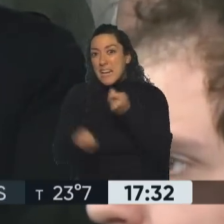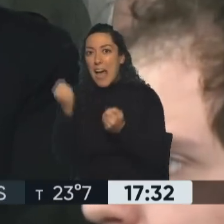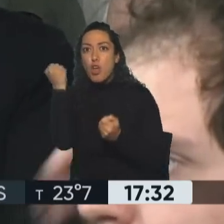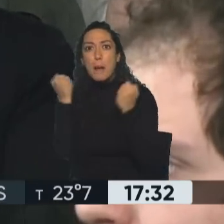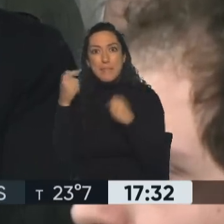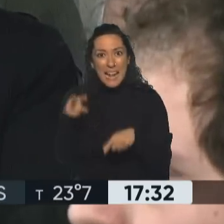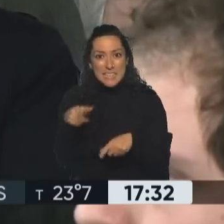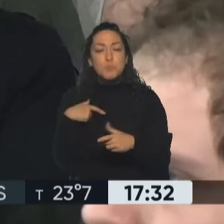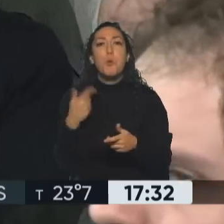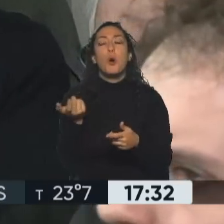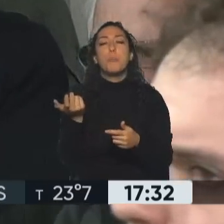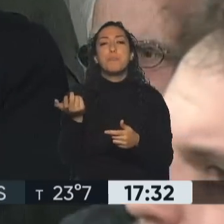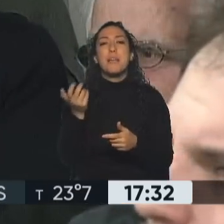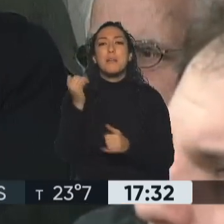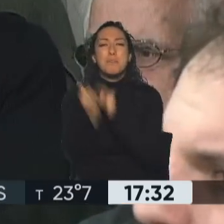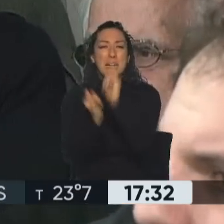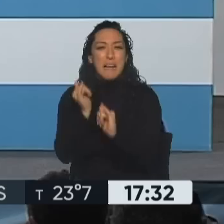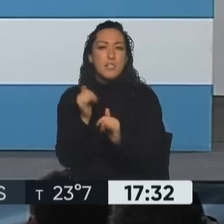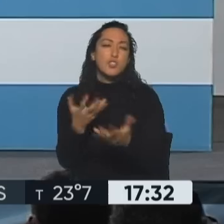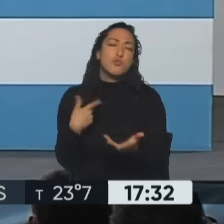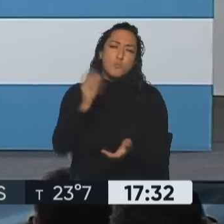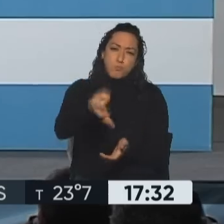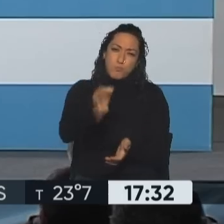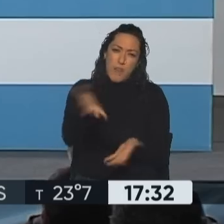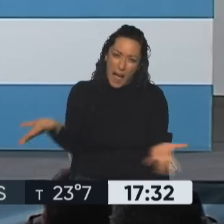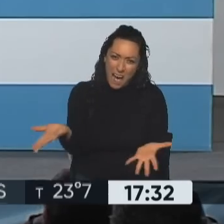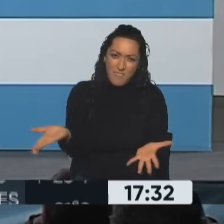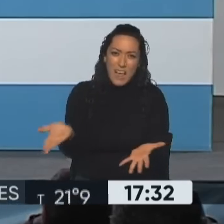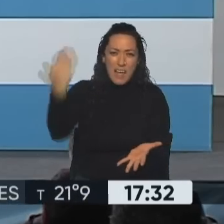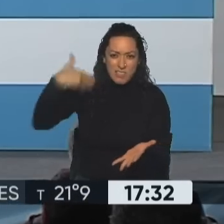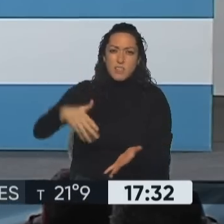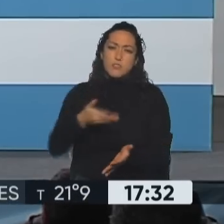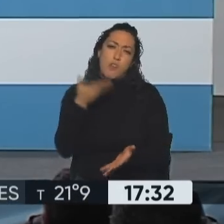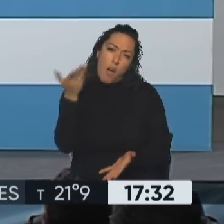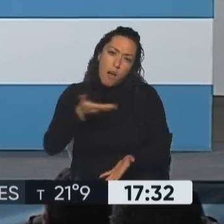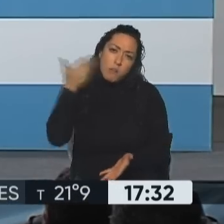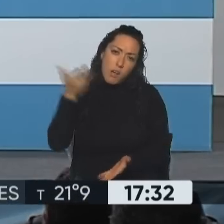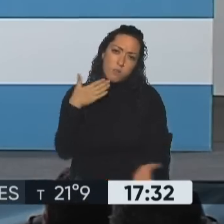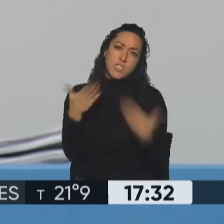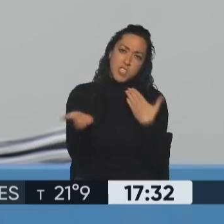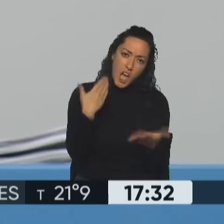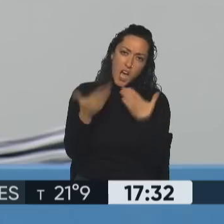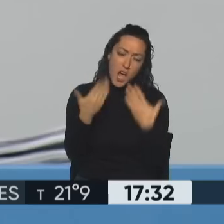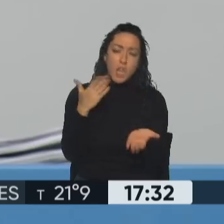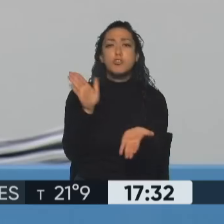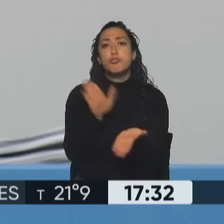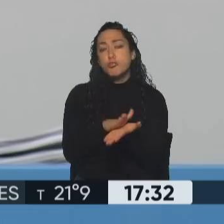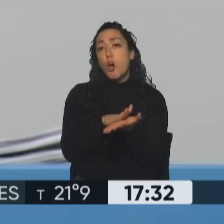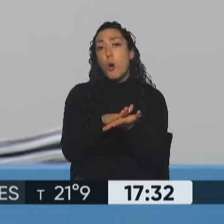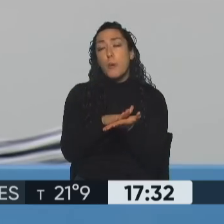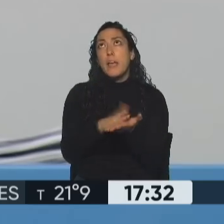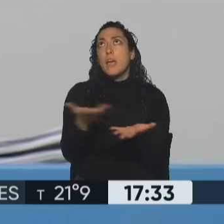que podemos denominar, ustedes saben que yo he charlado ya en otras oportunidades, creo que lo hice en el marco